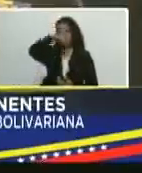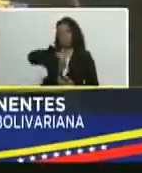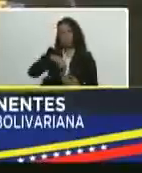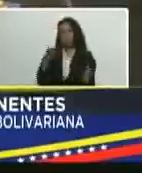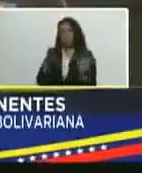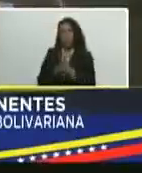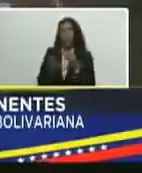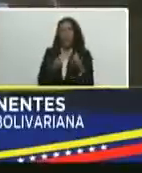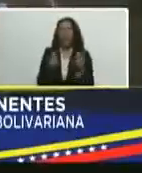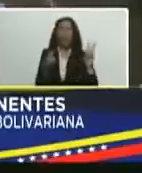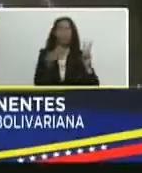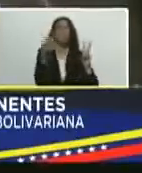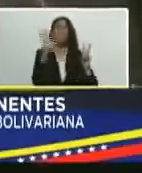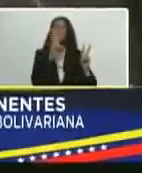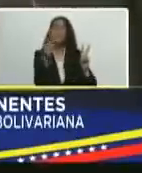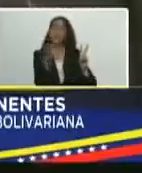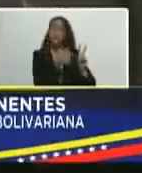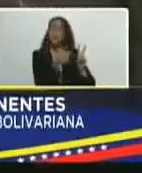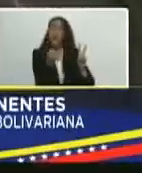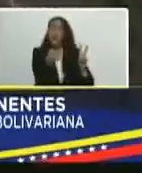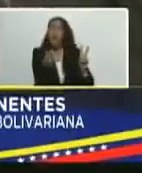¿cómo es que un país como Venezuela